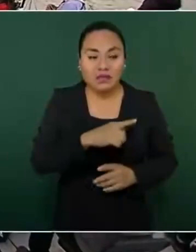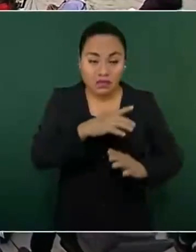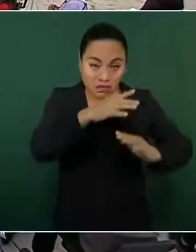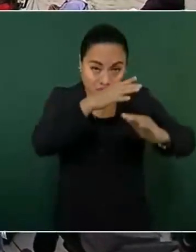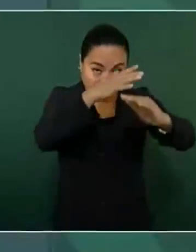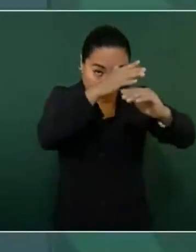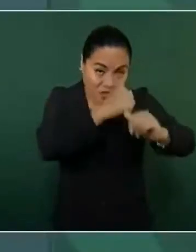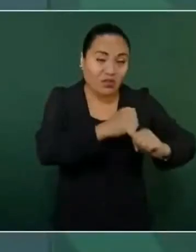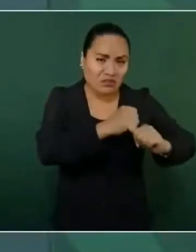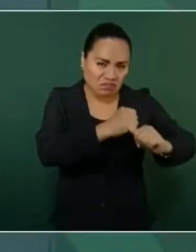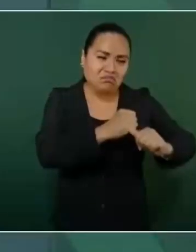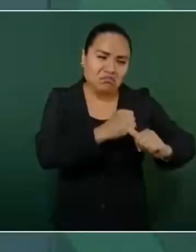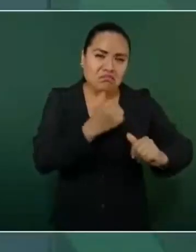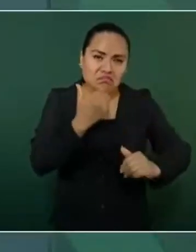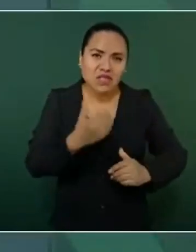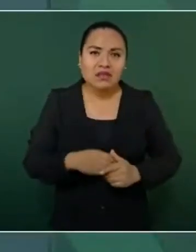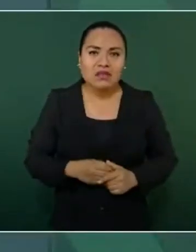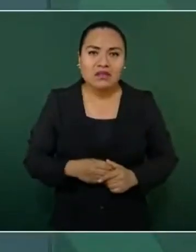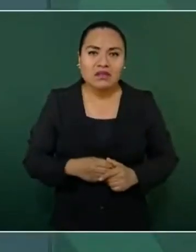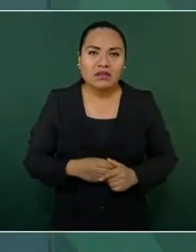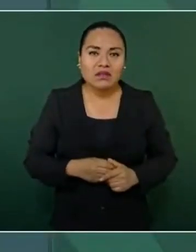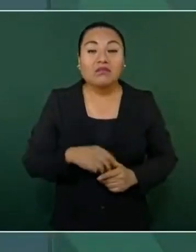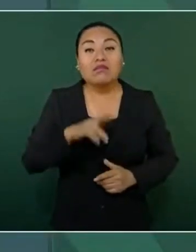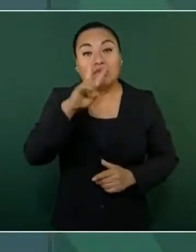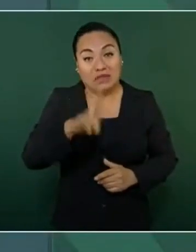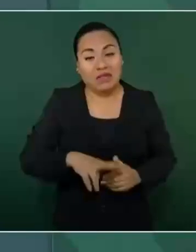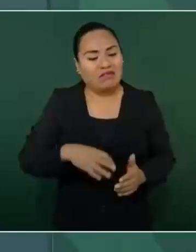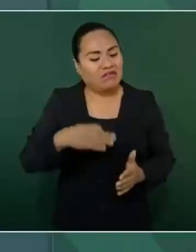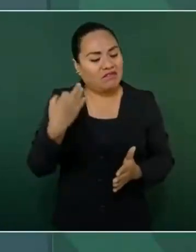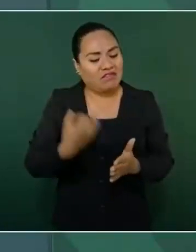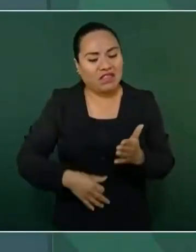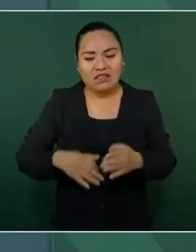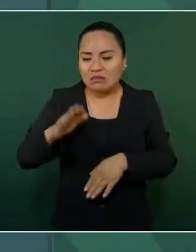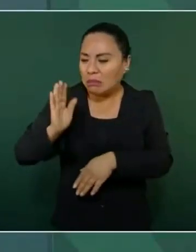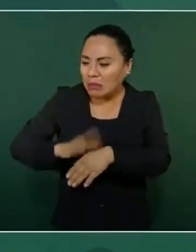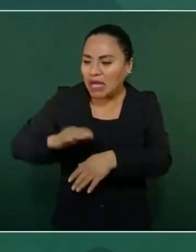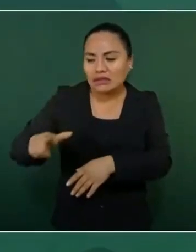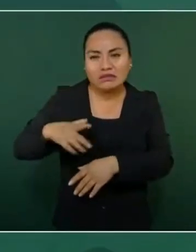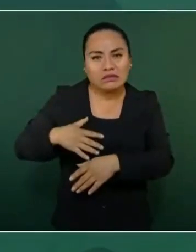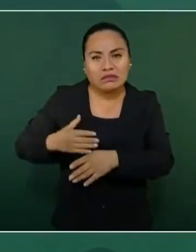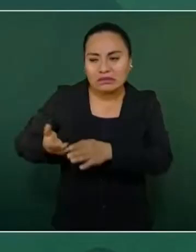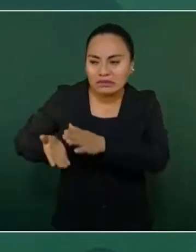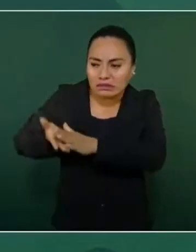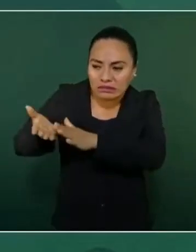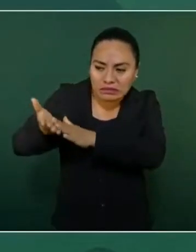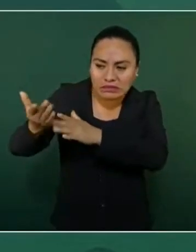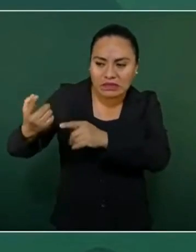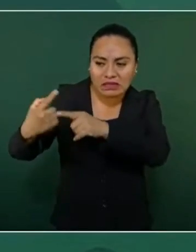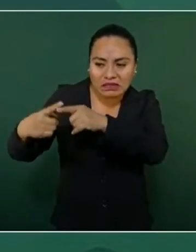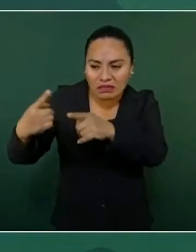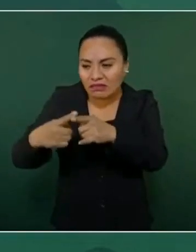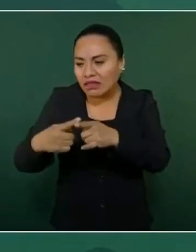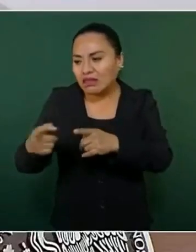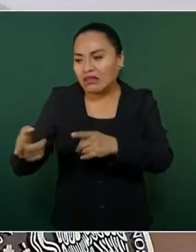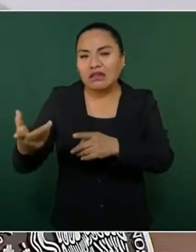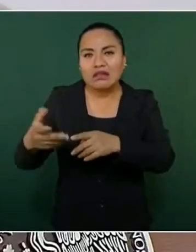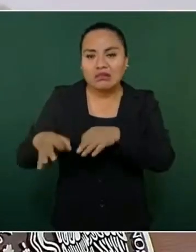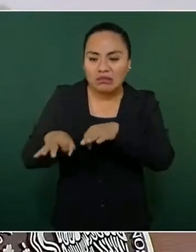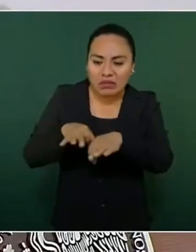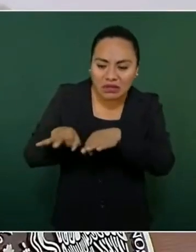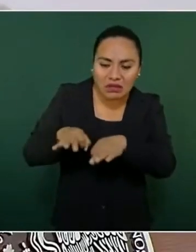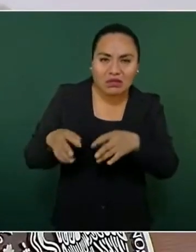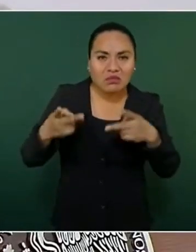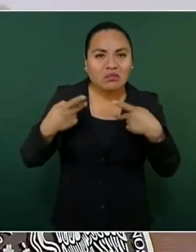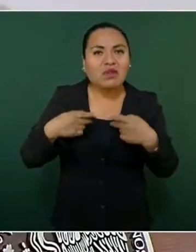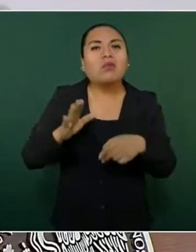la conclusión de que hace falta la obra y que es en beneficio de las comunidades, beneficio